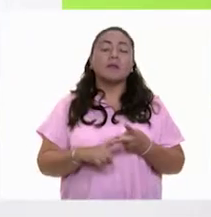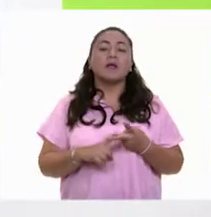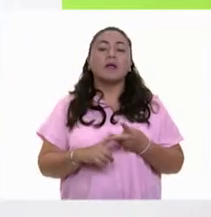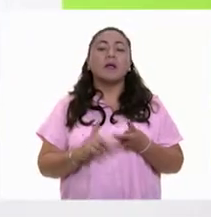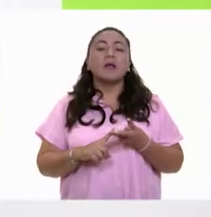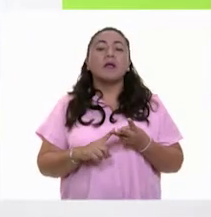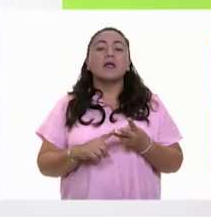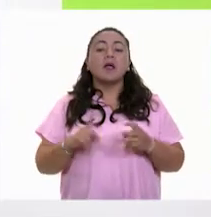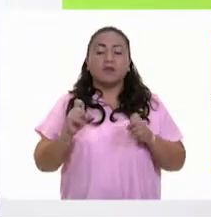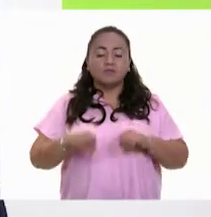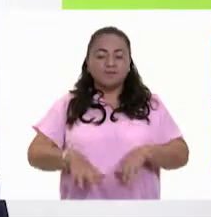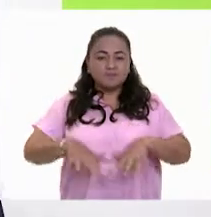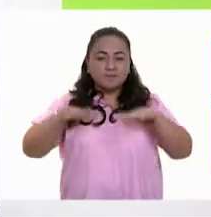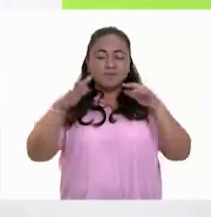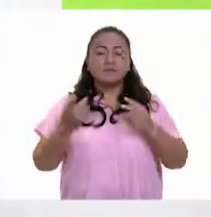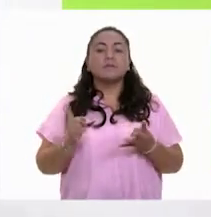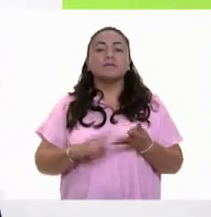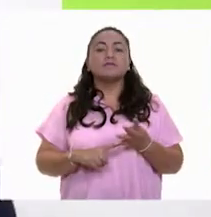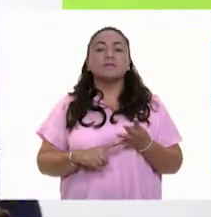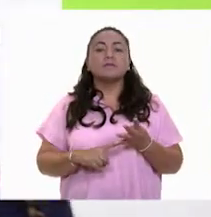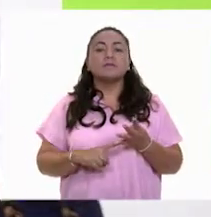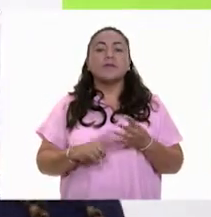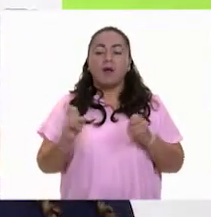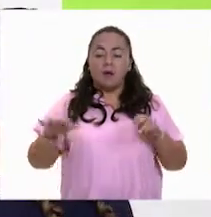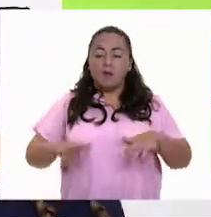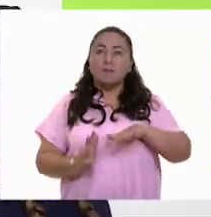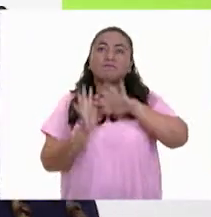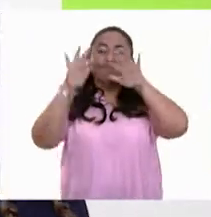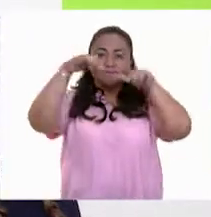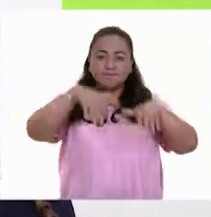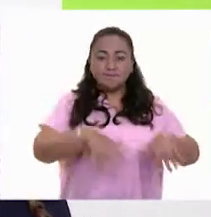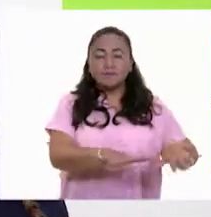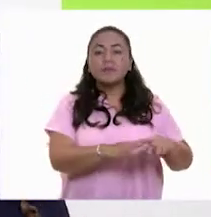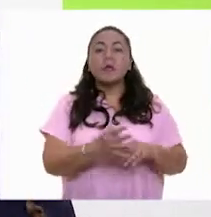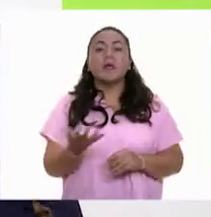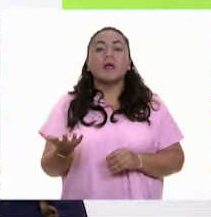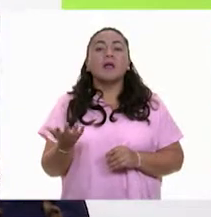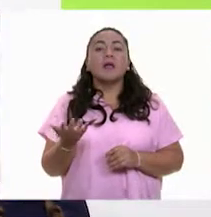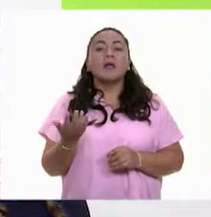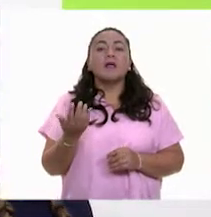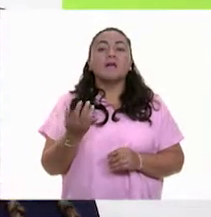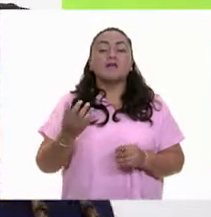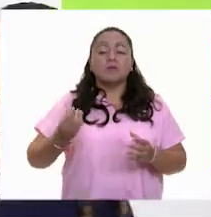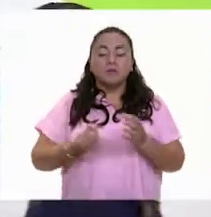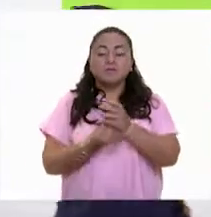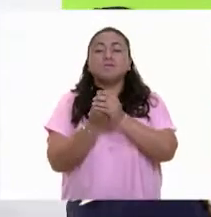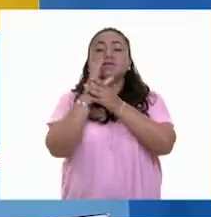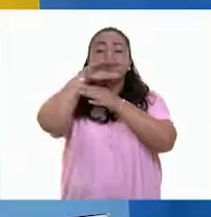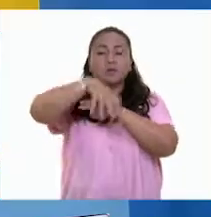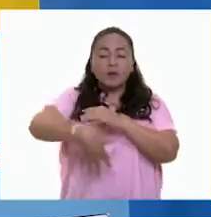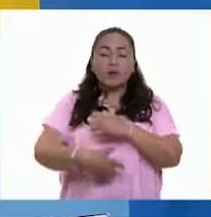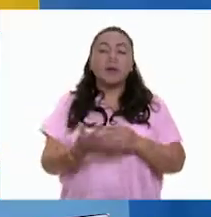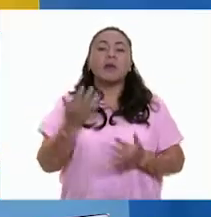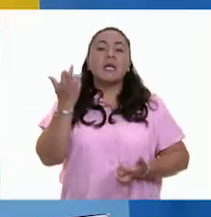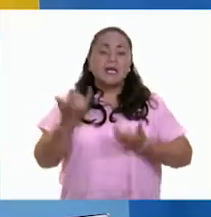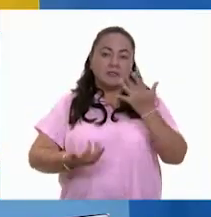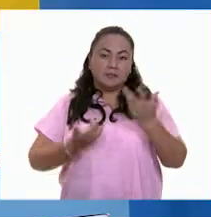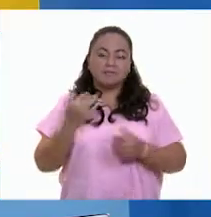inundaciones, maremotos, erupciones volcánicas e incendio. Es